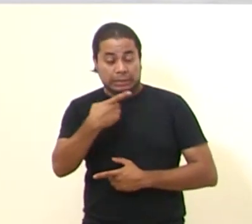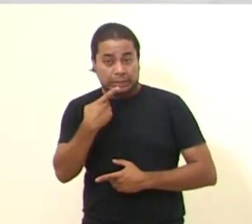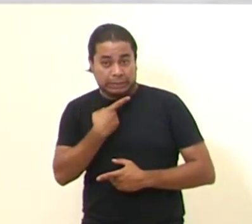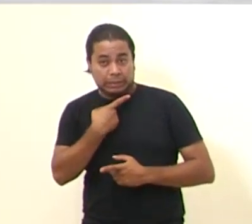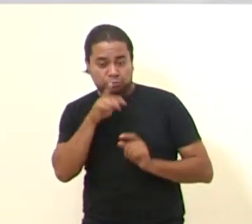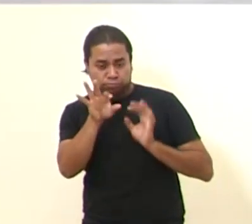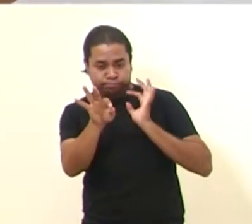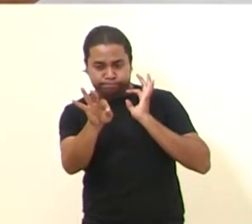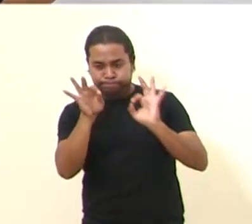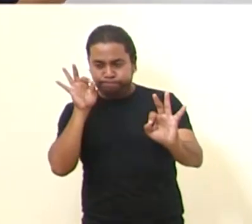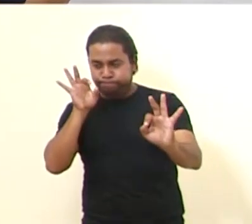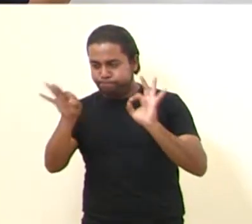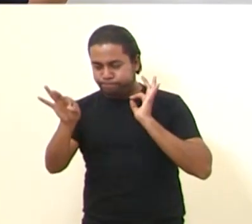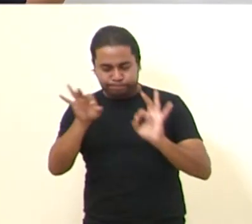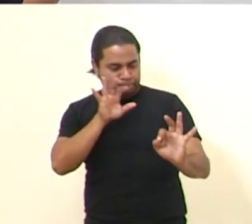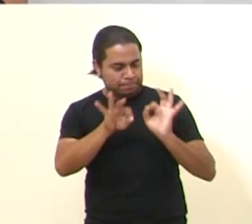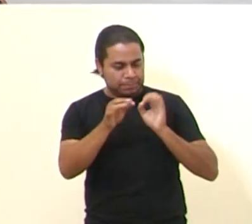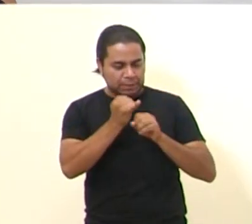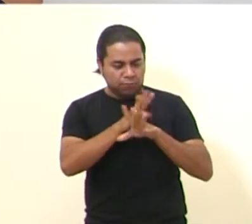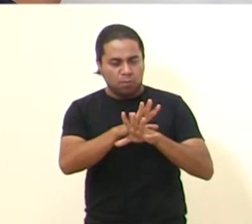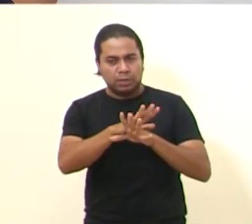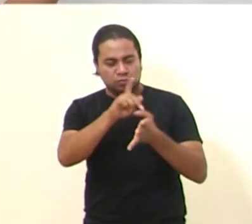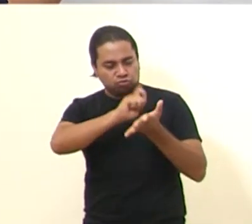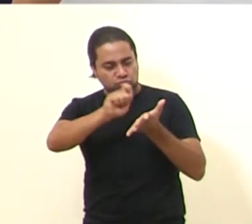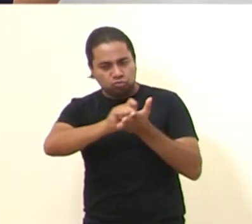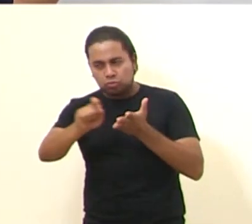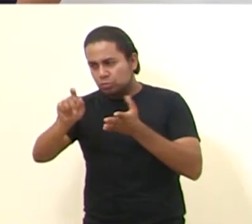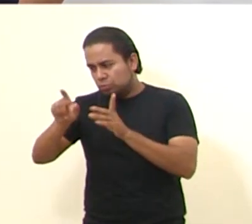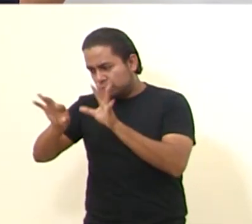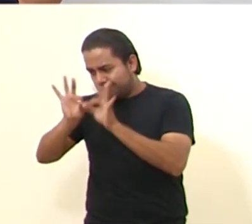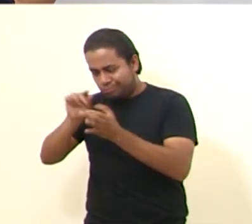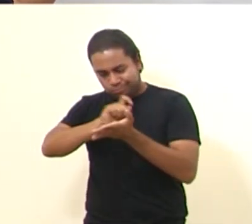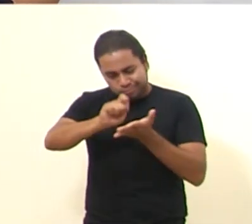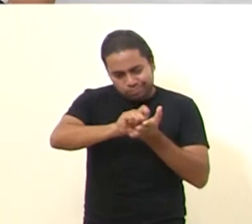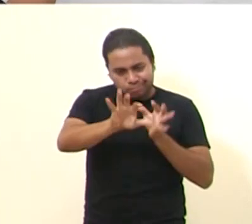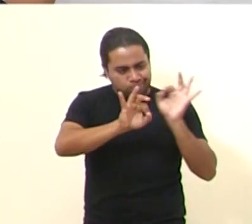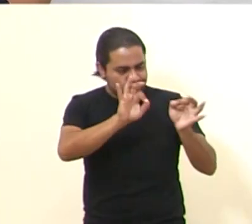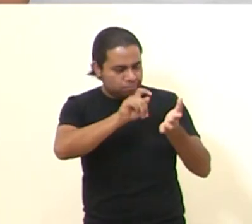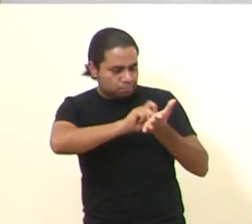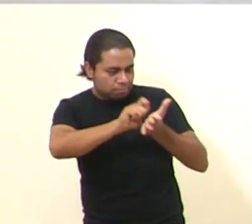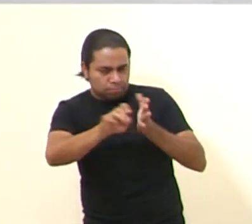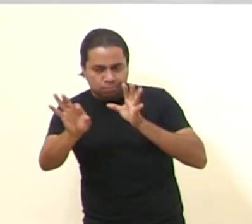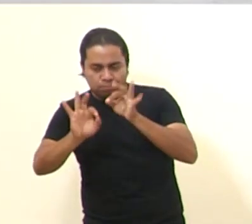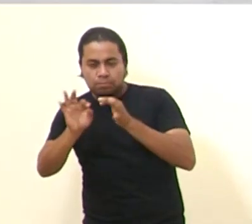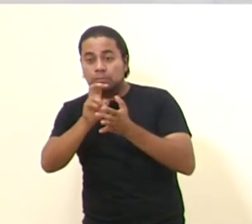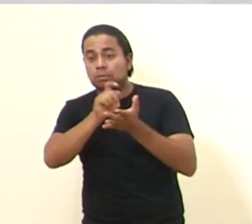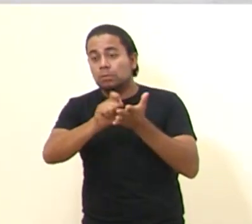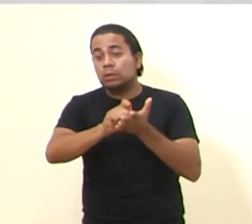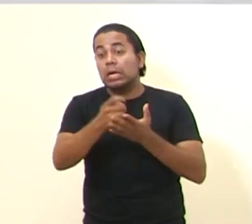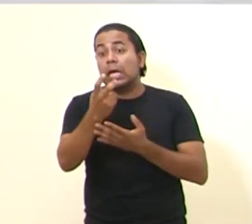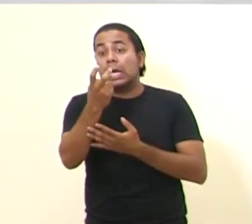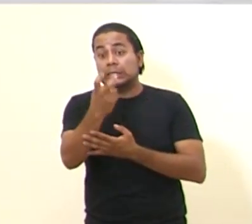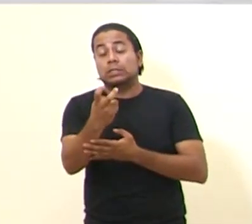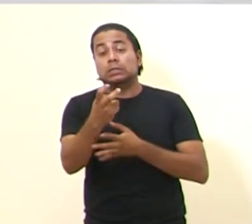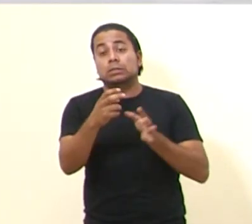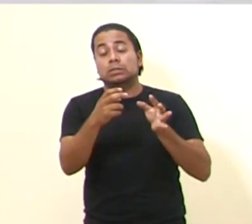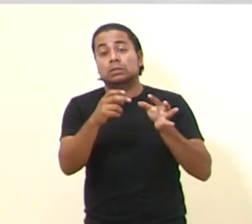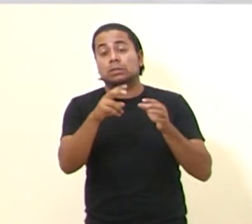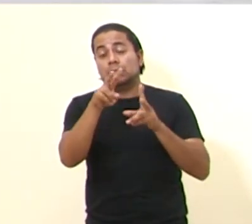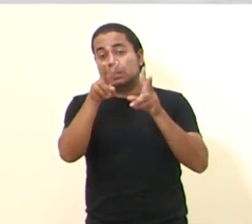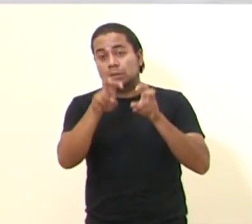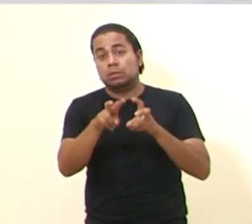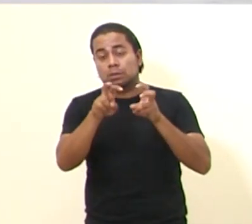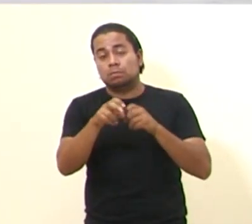la información en fichas. También este es un tema que nosotros